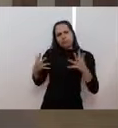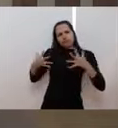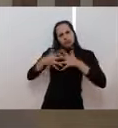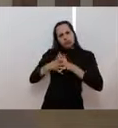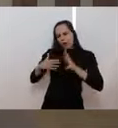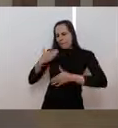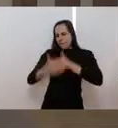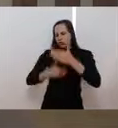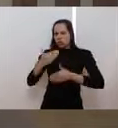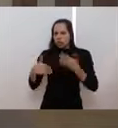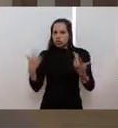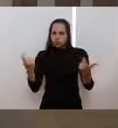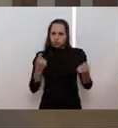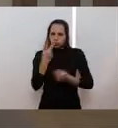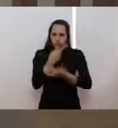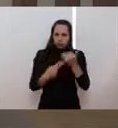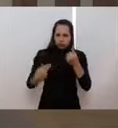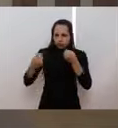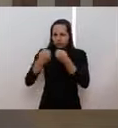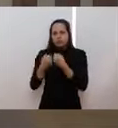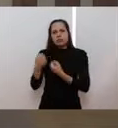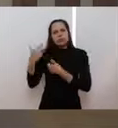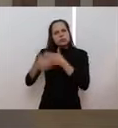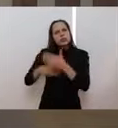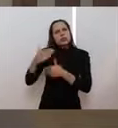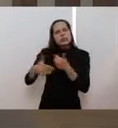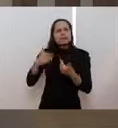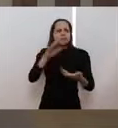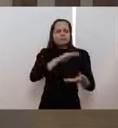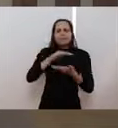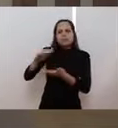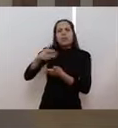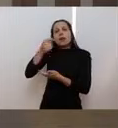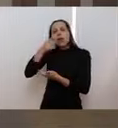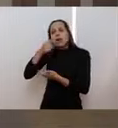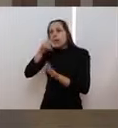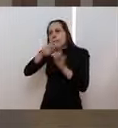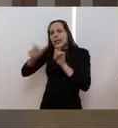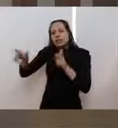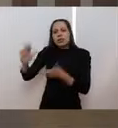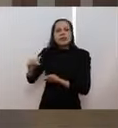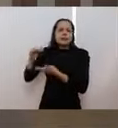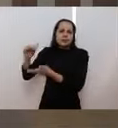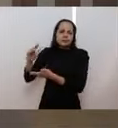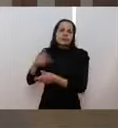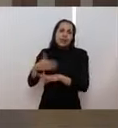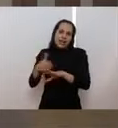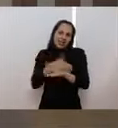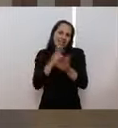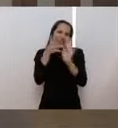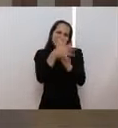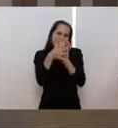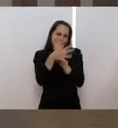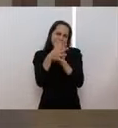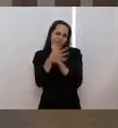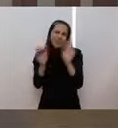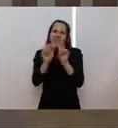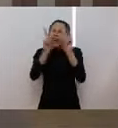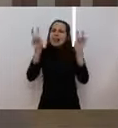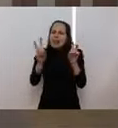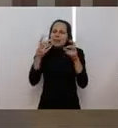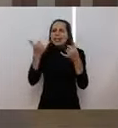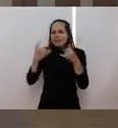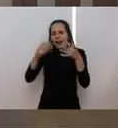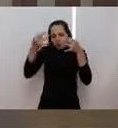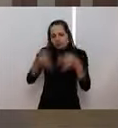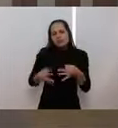para que para garantizarle los medicamentos a los usuarios como también lo mencioné en la presentación ya estamos otra vez con